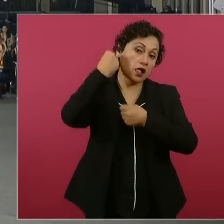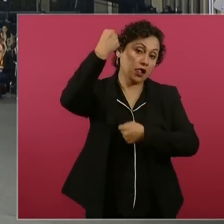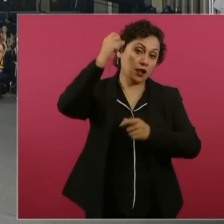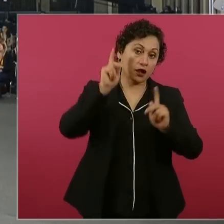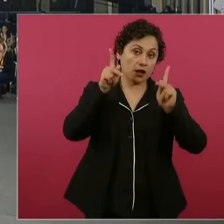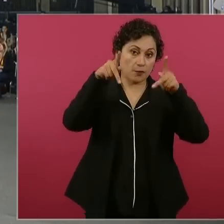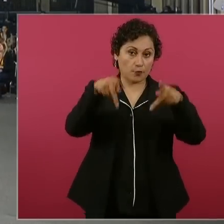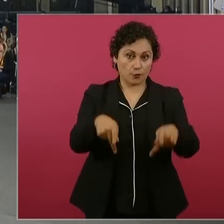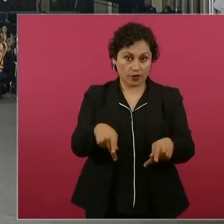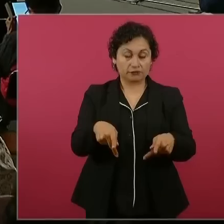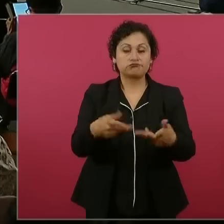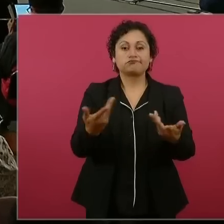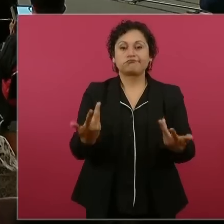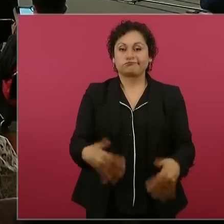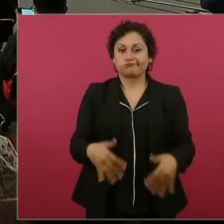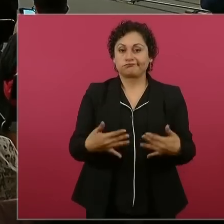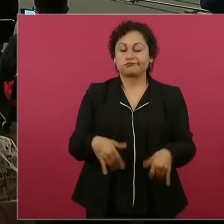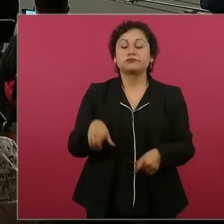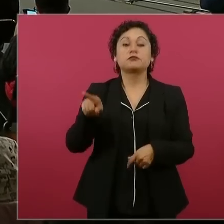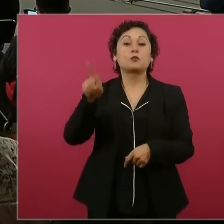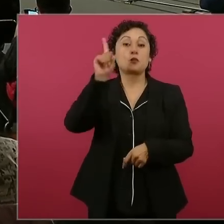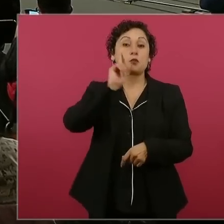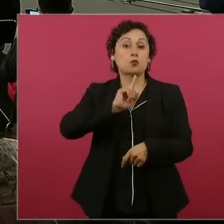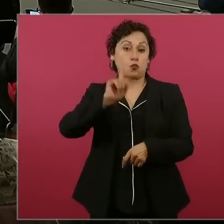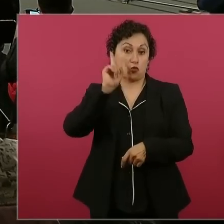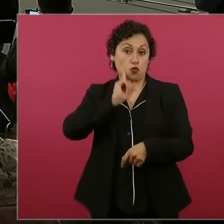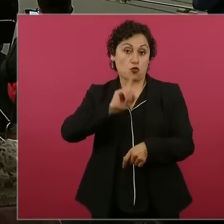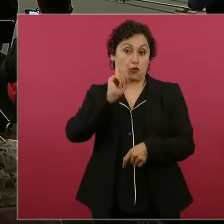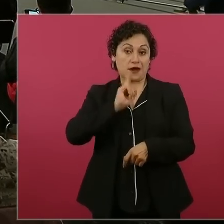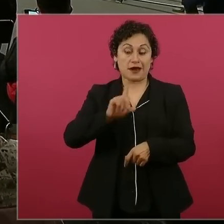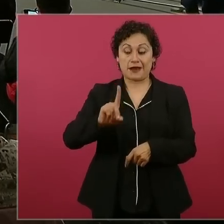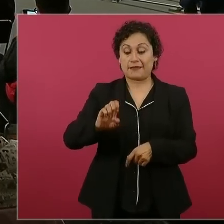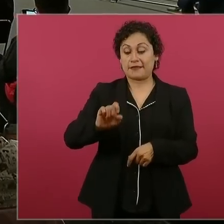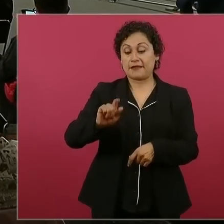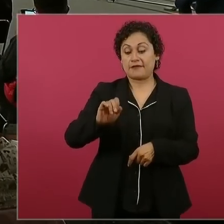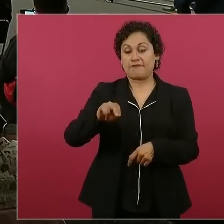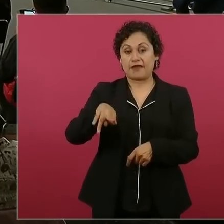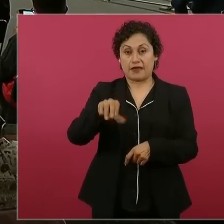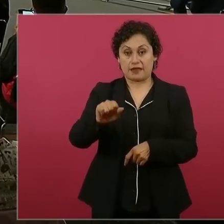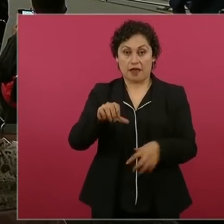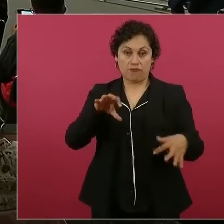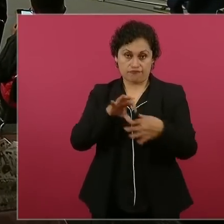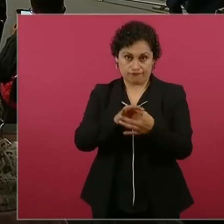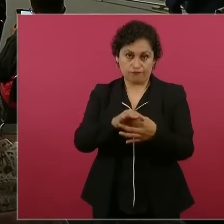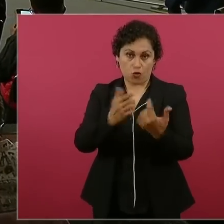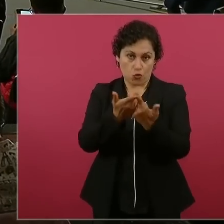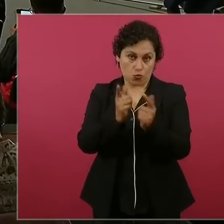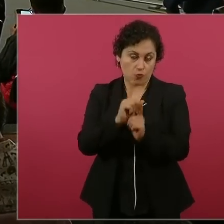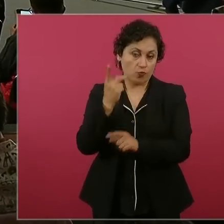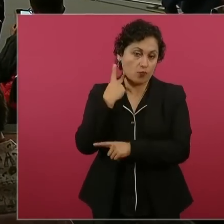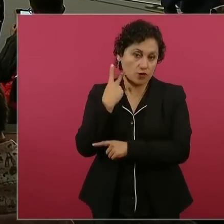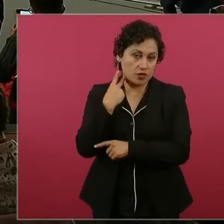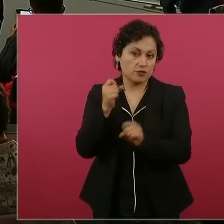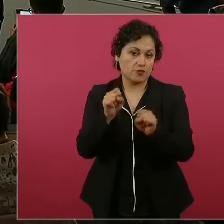llega Delfina, que es afín a su gobierno, Morena, van a empezar como estas…